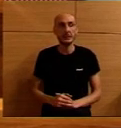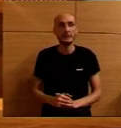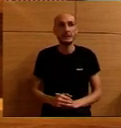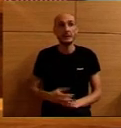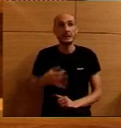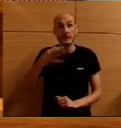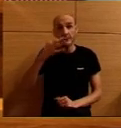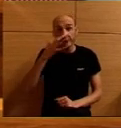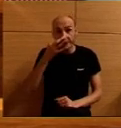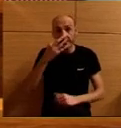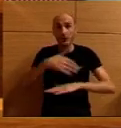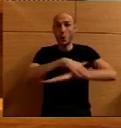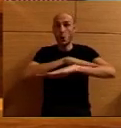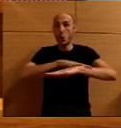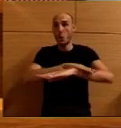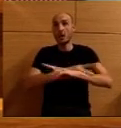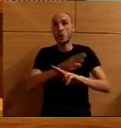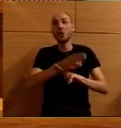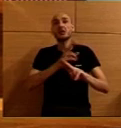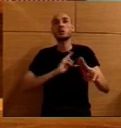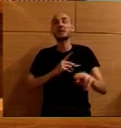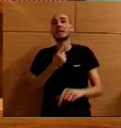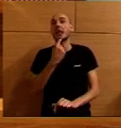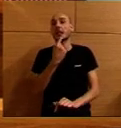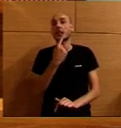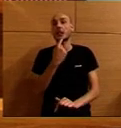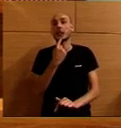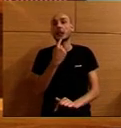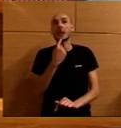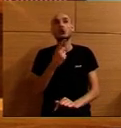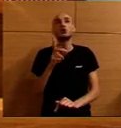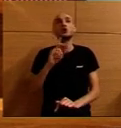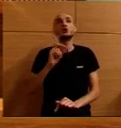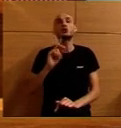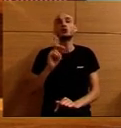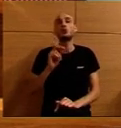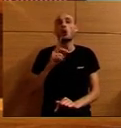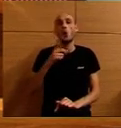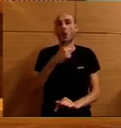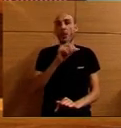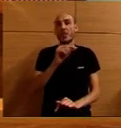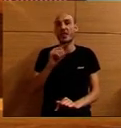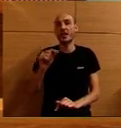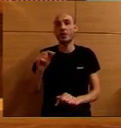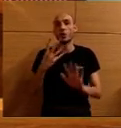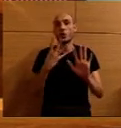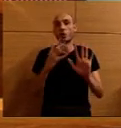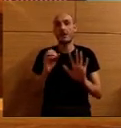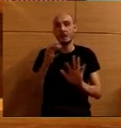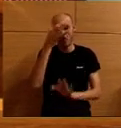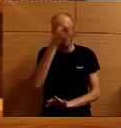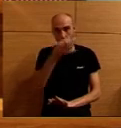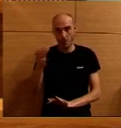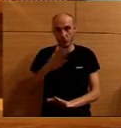Según contestación del equipo de gobierno, y tan solo refiriéndose a los 190 municipios que gestiona la propia